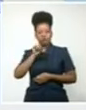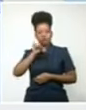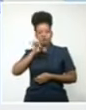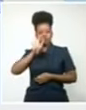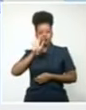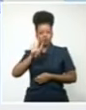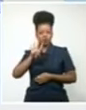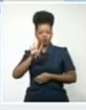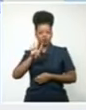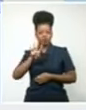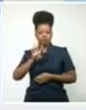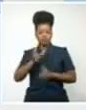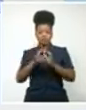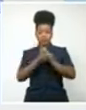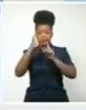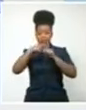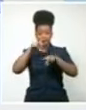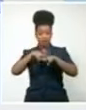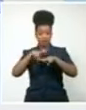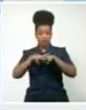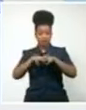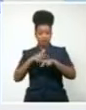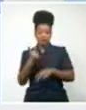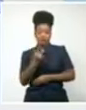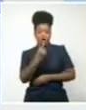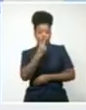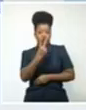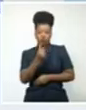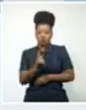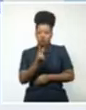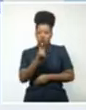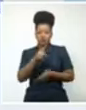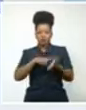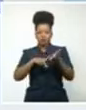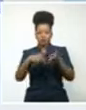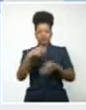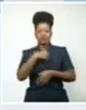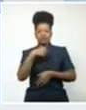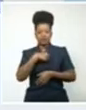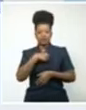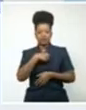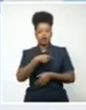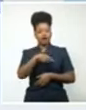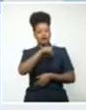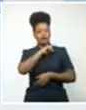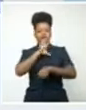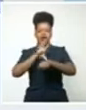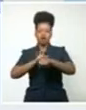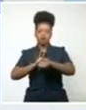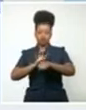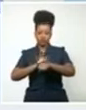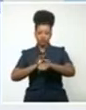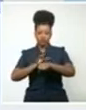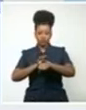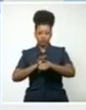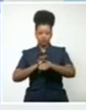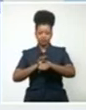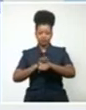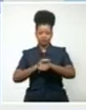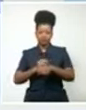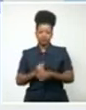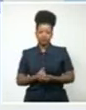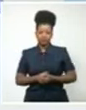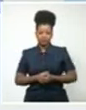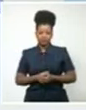únicas provincias, claro, son las únicas que tienen casos en el día de ayer, que incrementan la tasa con respecto al